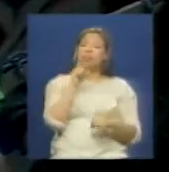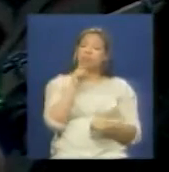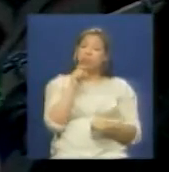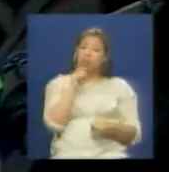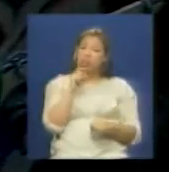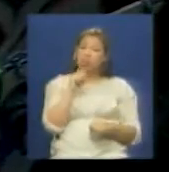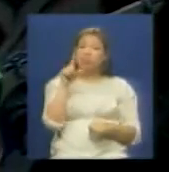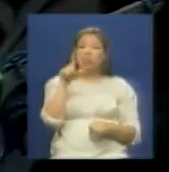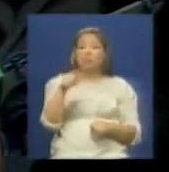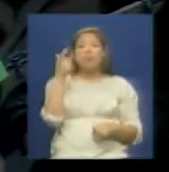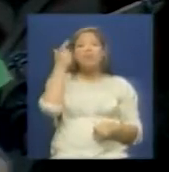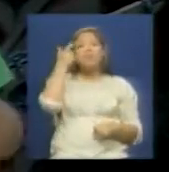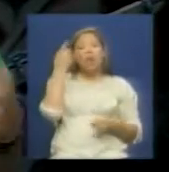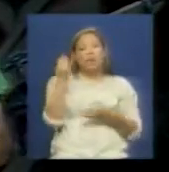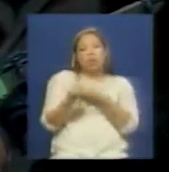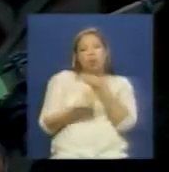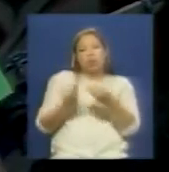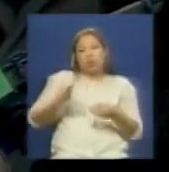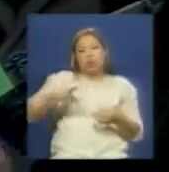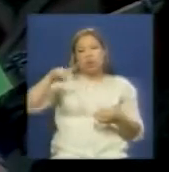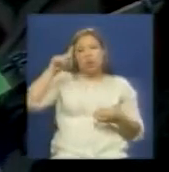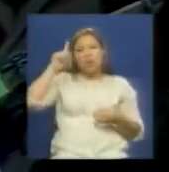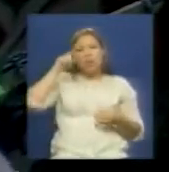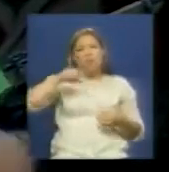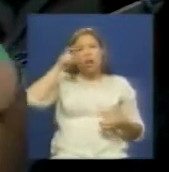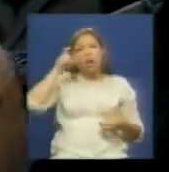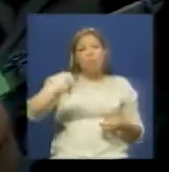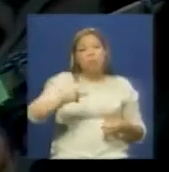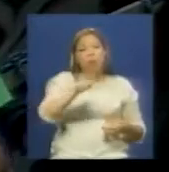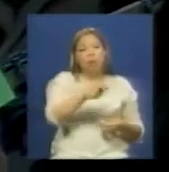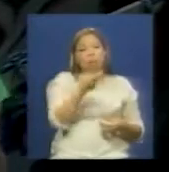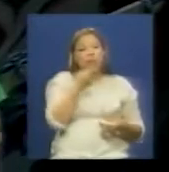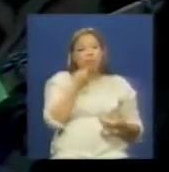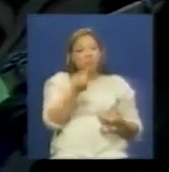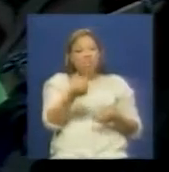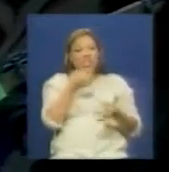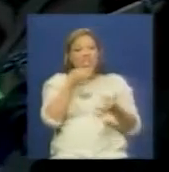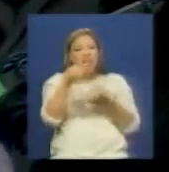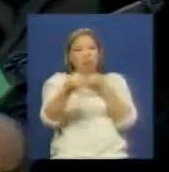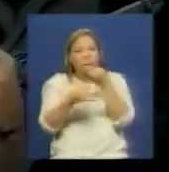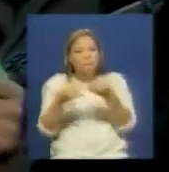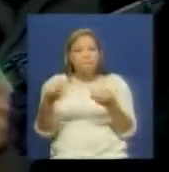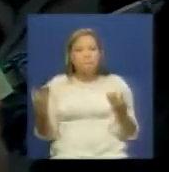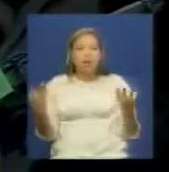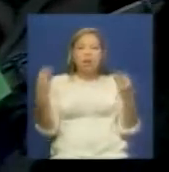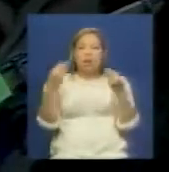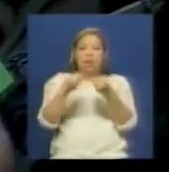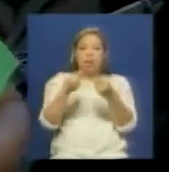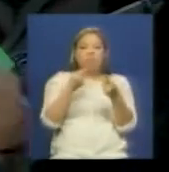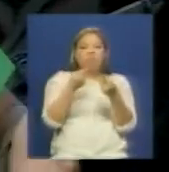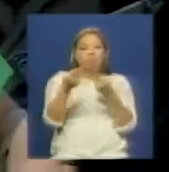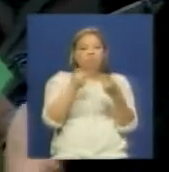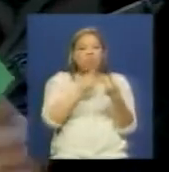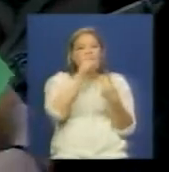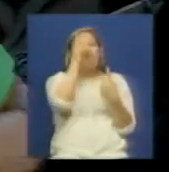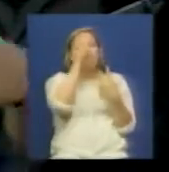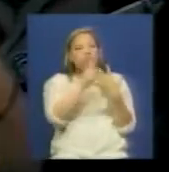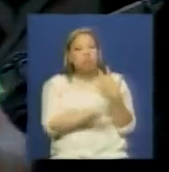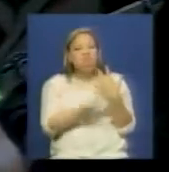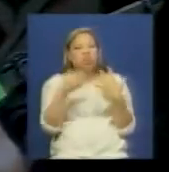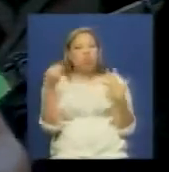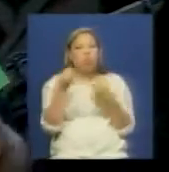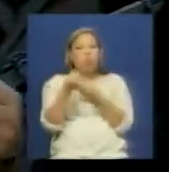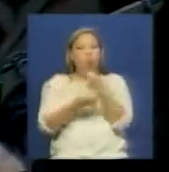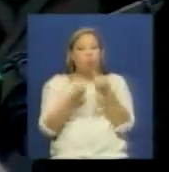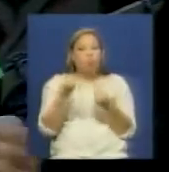además el pueblo tiene que ser legislador además el pueblo tiene que proponer además el pueblo tiene que accionar no solamente en defensa sino en